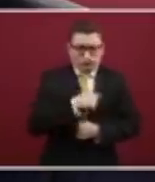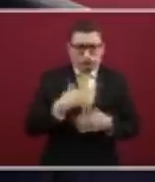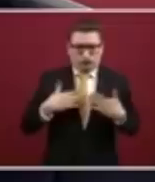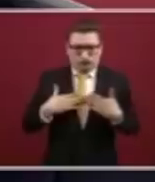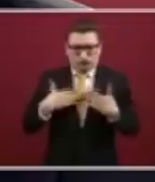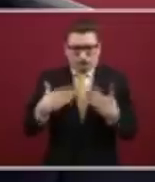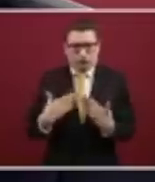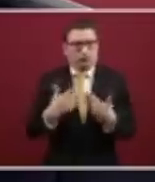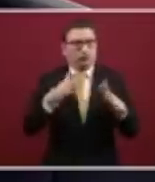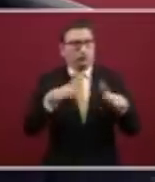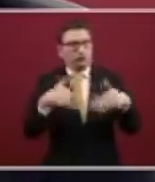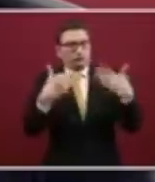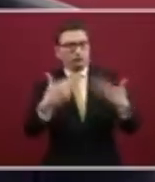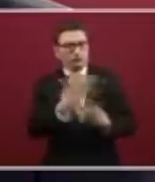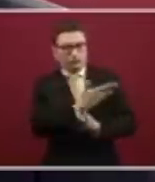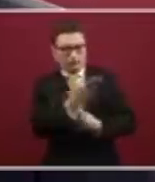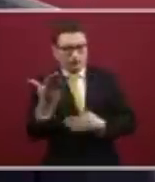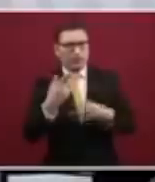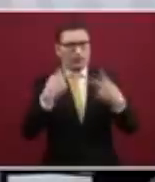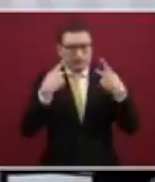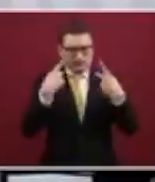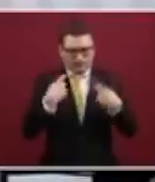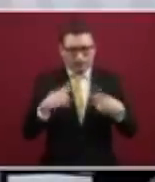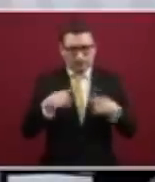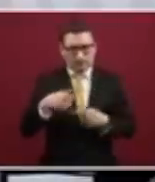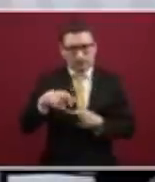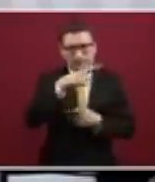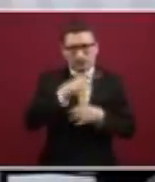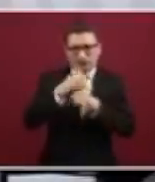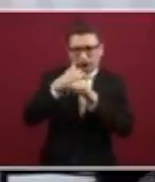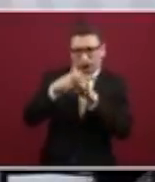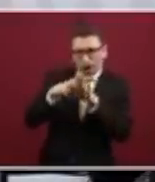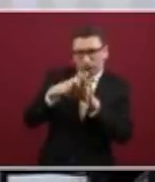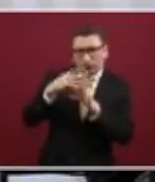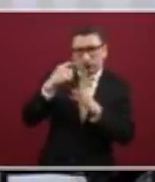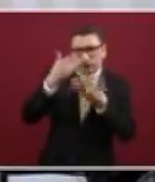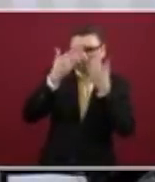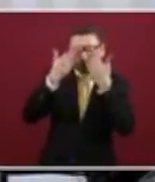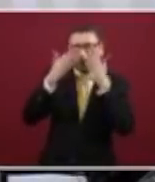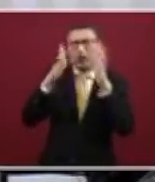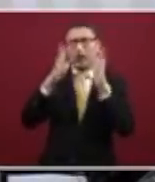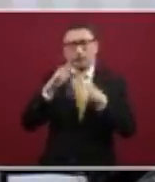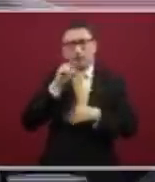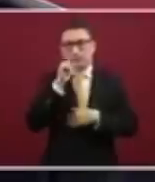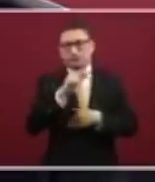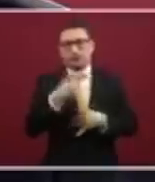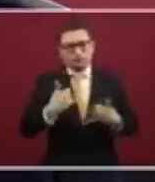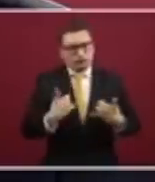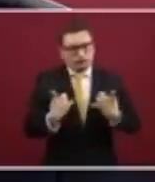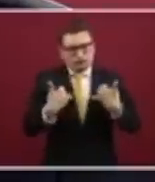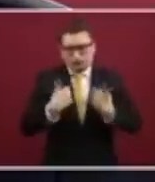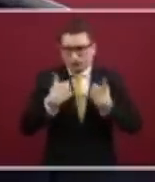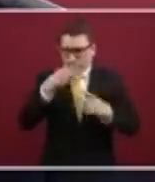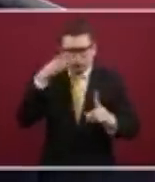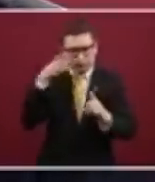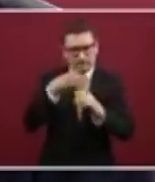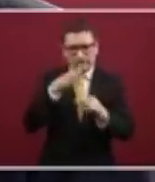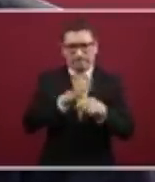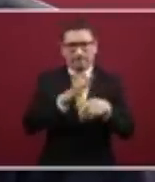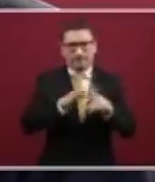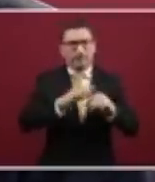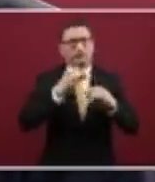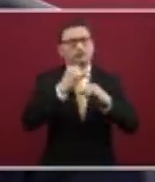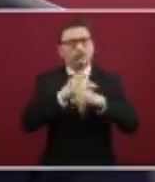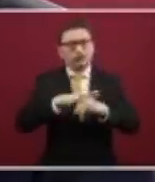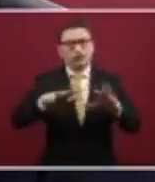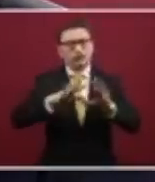gente va a internalizar el mensaje, sobre todo los jóvenes, y